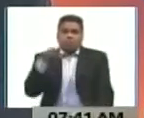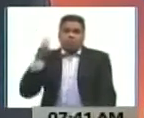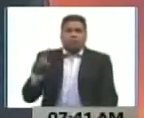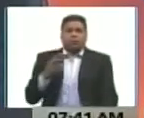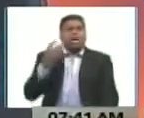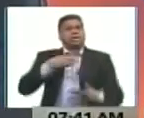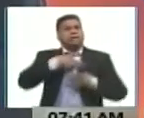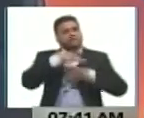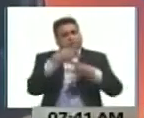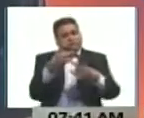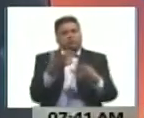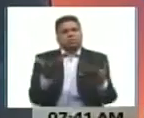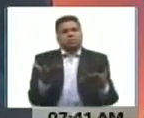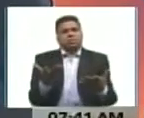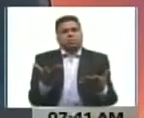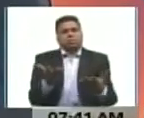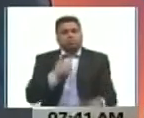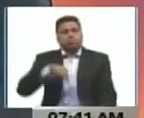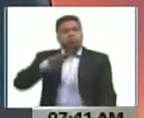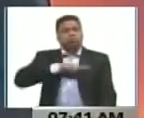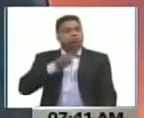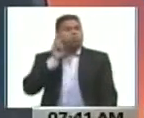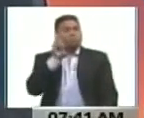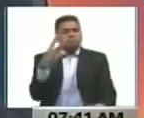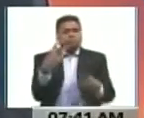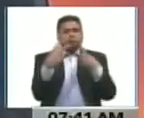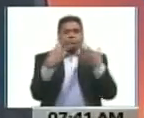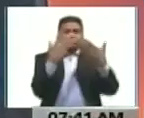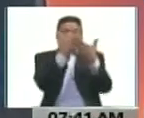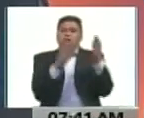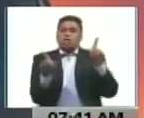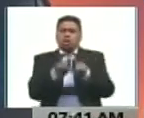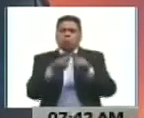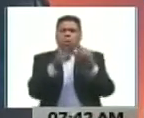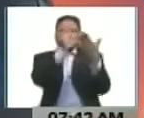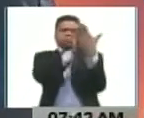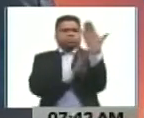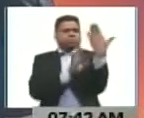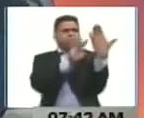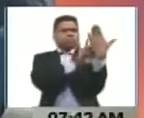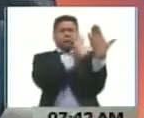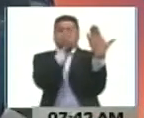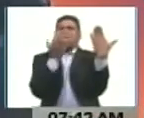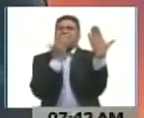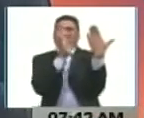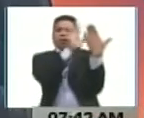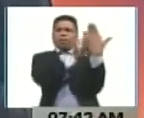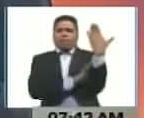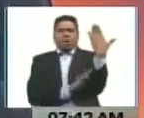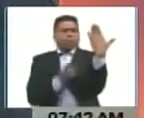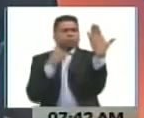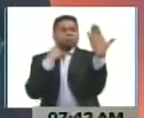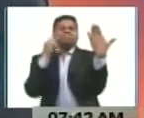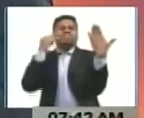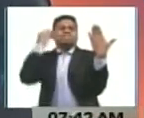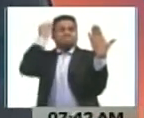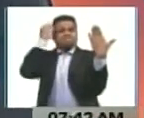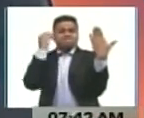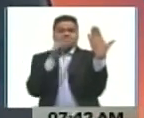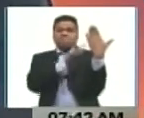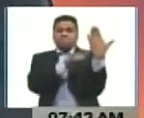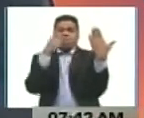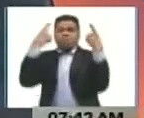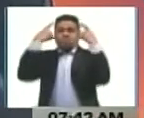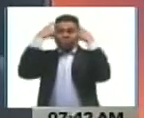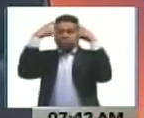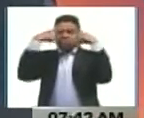interesante para nosotros vernos como una experiencia fundamental para el mundo, patrimonial para el mundo. Por eso